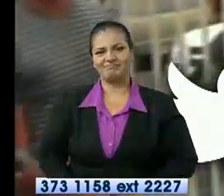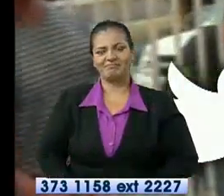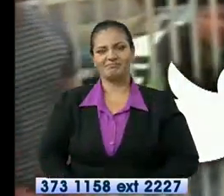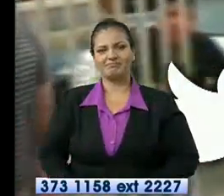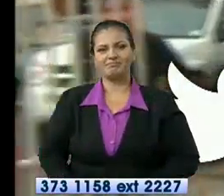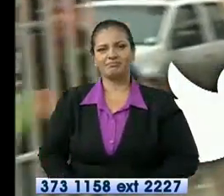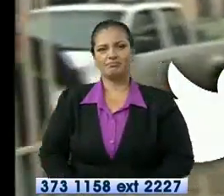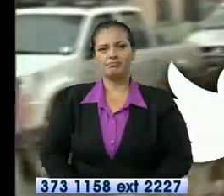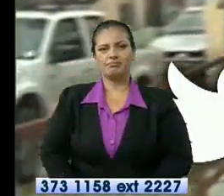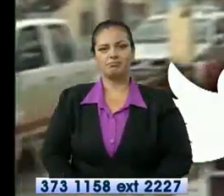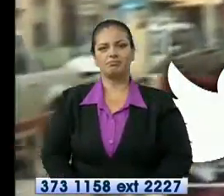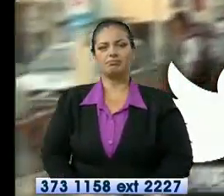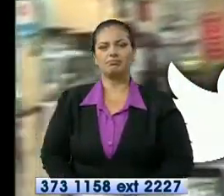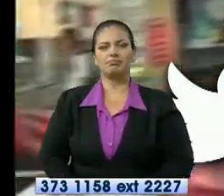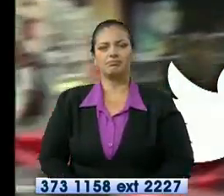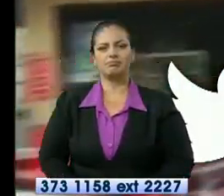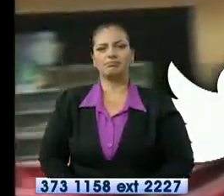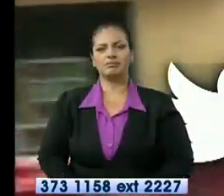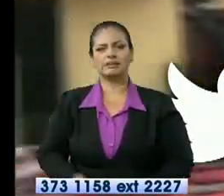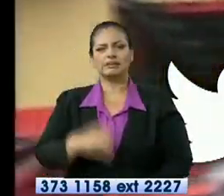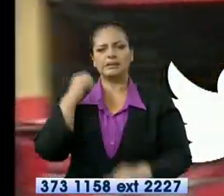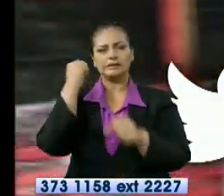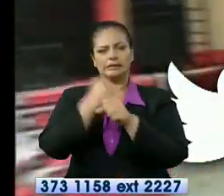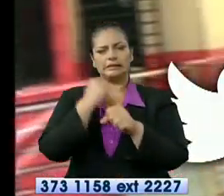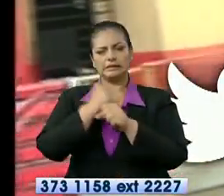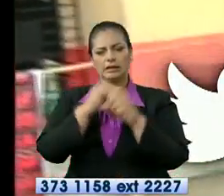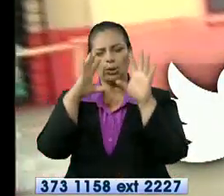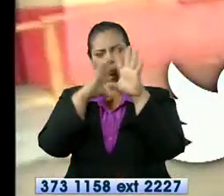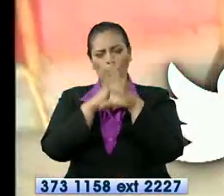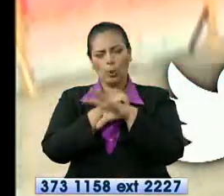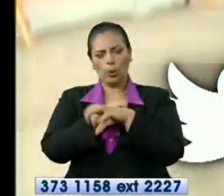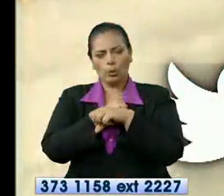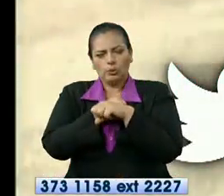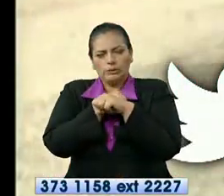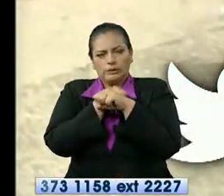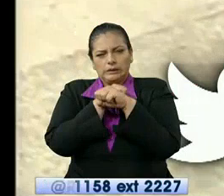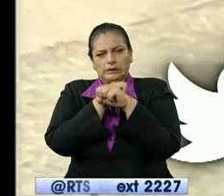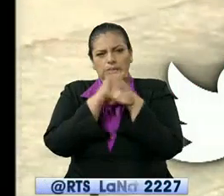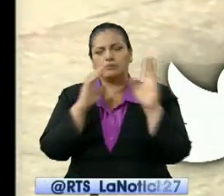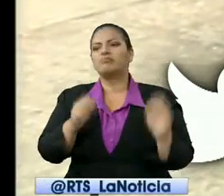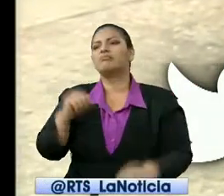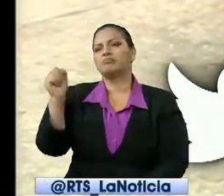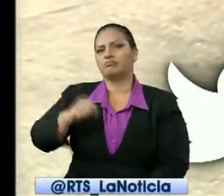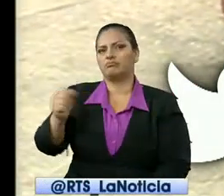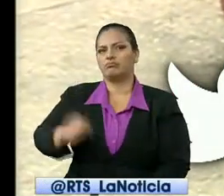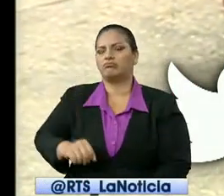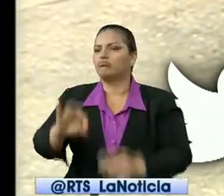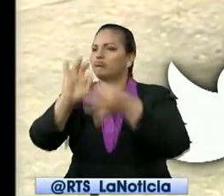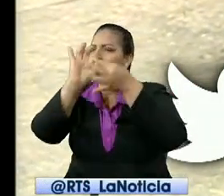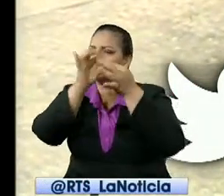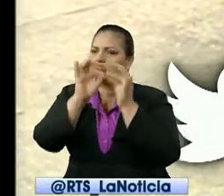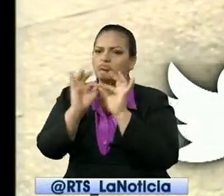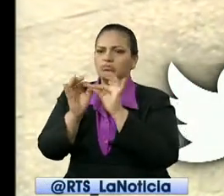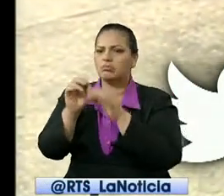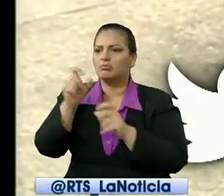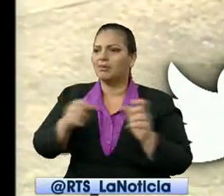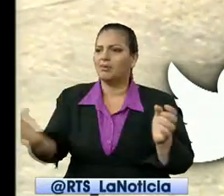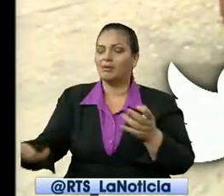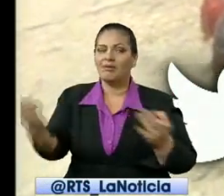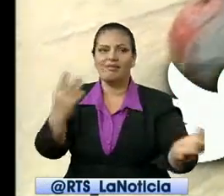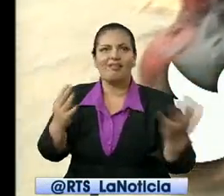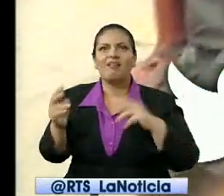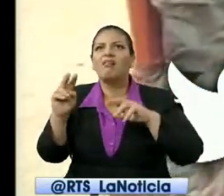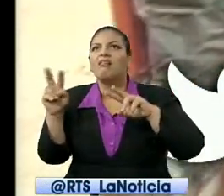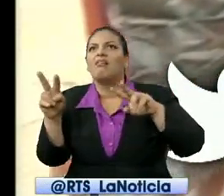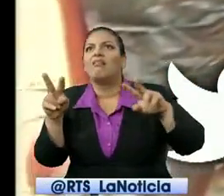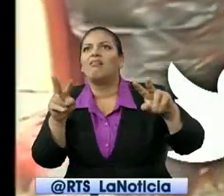estaba trasnochado porque han estado trabajando. Sí, incluso todas las noches nos quedamos dando el mantenimiento de los muñecos para que la gente los vea